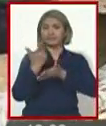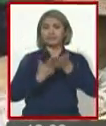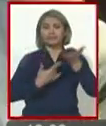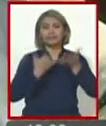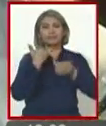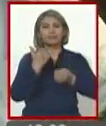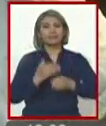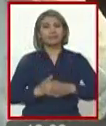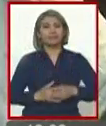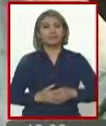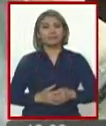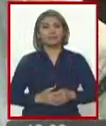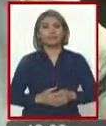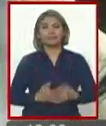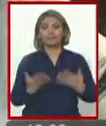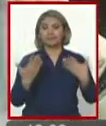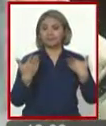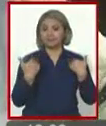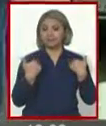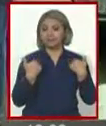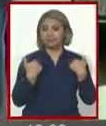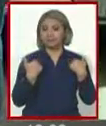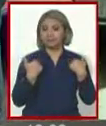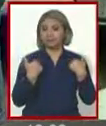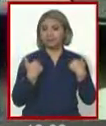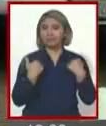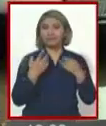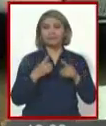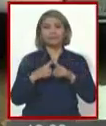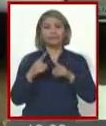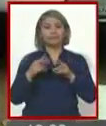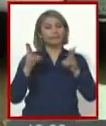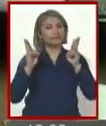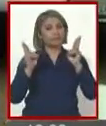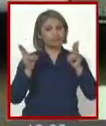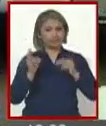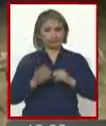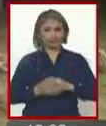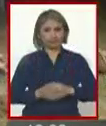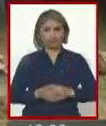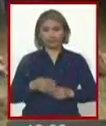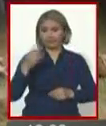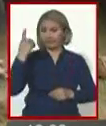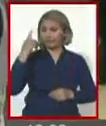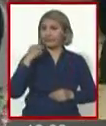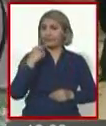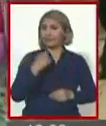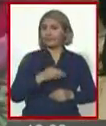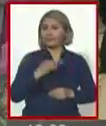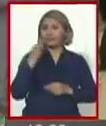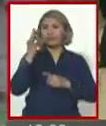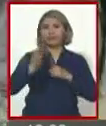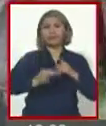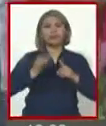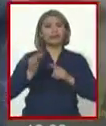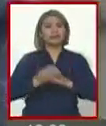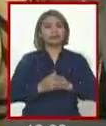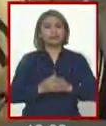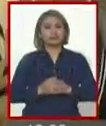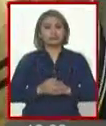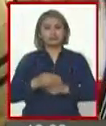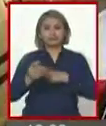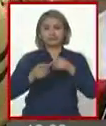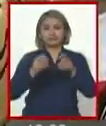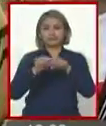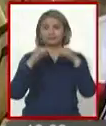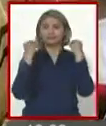qué es lo que pasa, ¿no? Vamos a tomar, como le digo, cartas en el asunto de inmediato. Para eso estamos como federación. Entonces, como